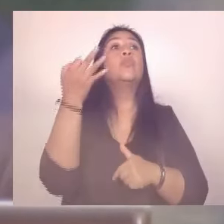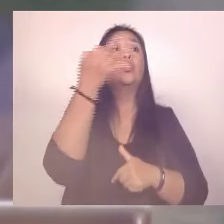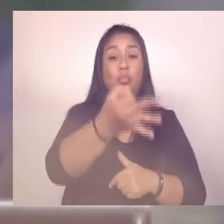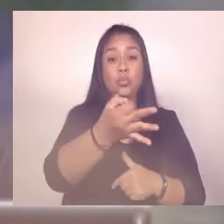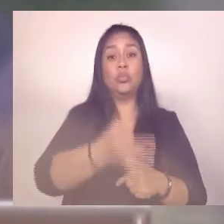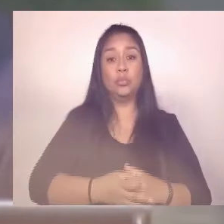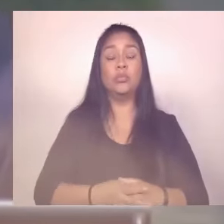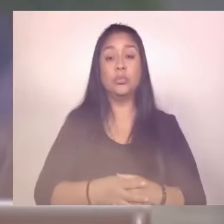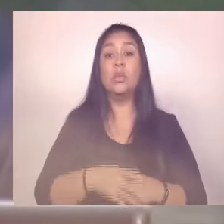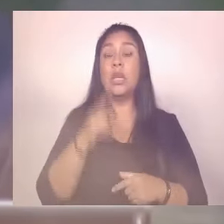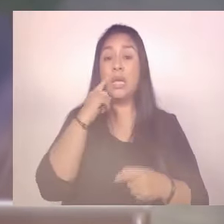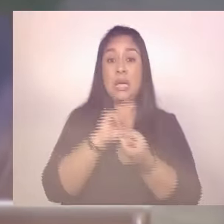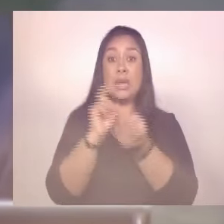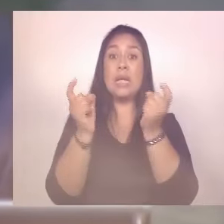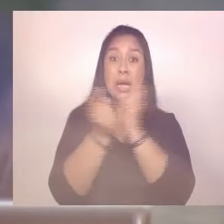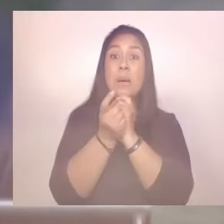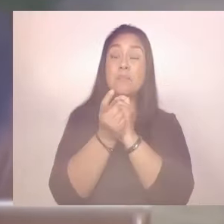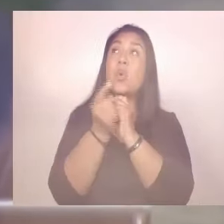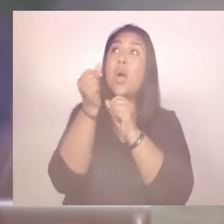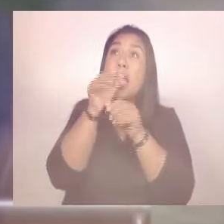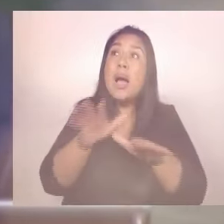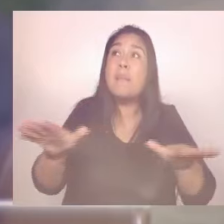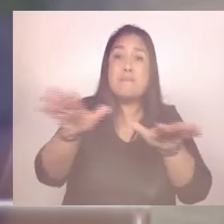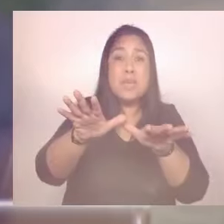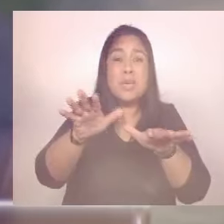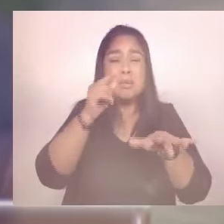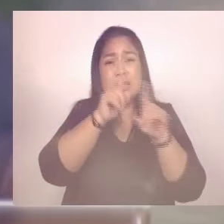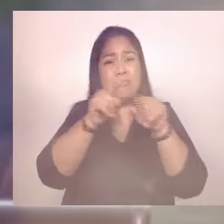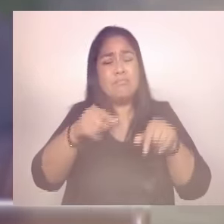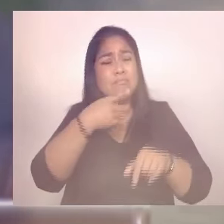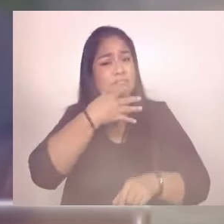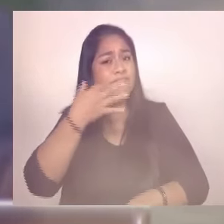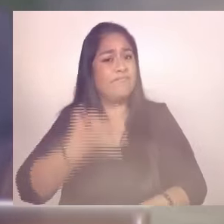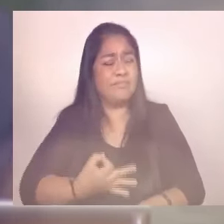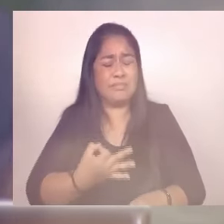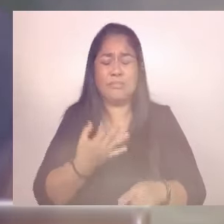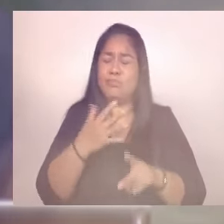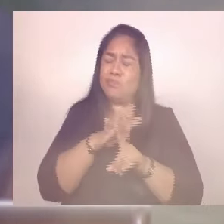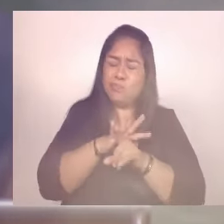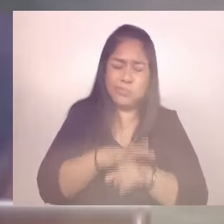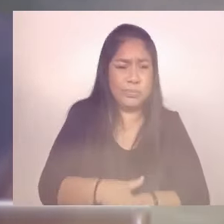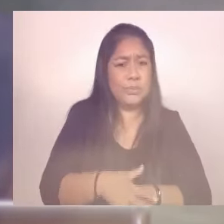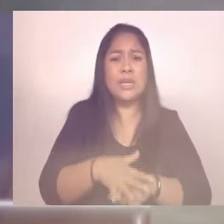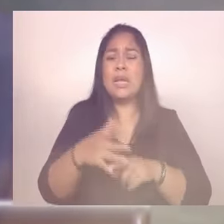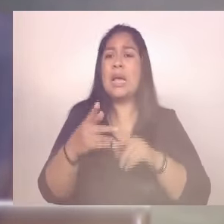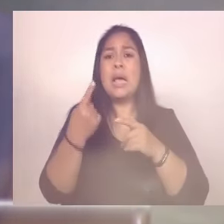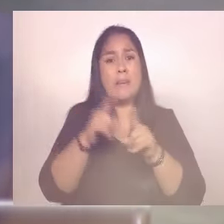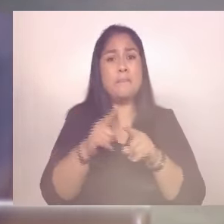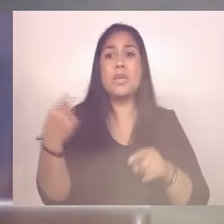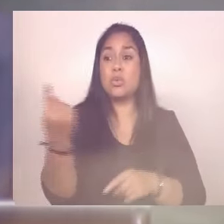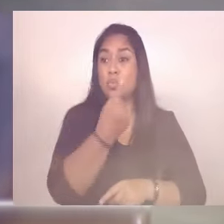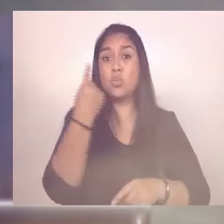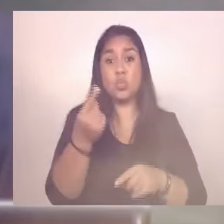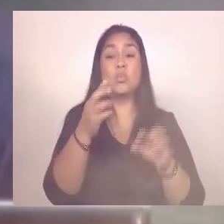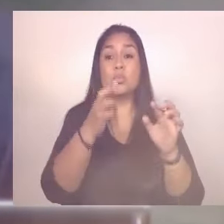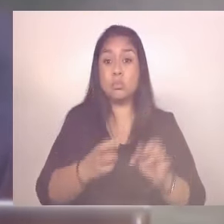las futuras. El cambio climático es una realidad devastadora que afecta a